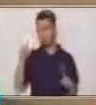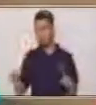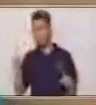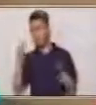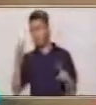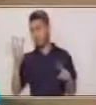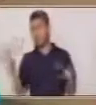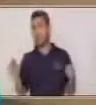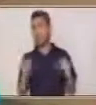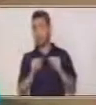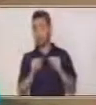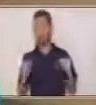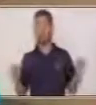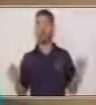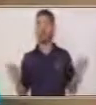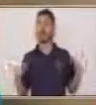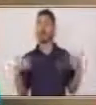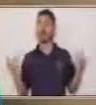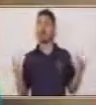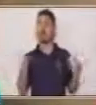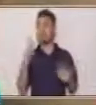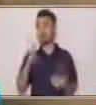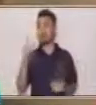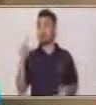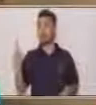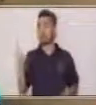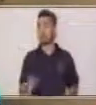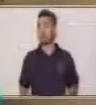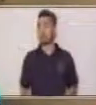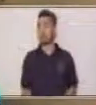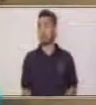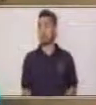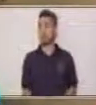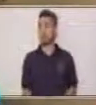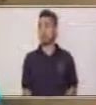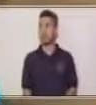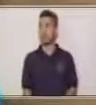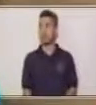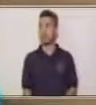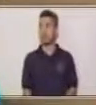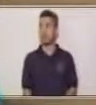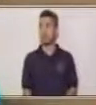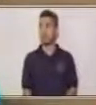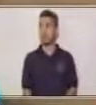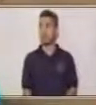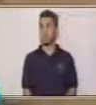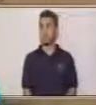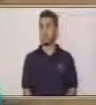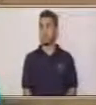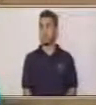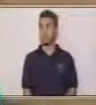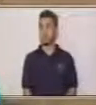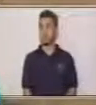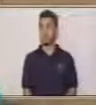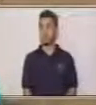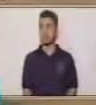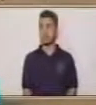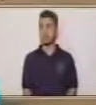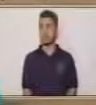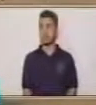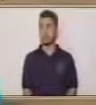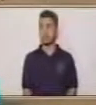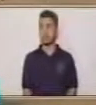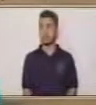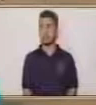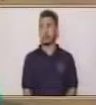de la parte de abajo tiene 31 centímetros. Ahora, para encontrar el perímetro